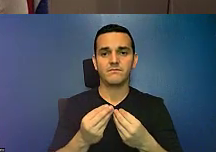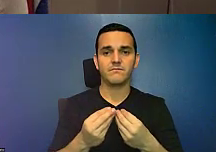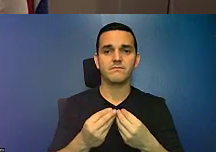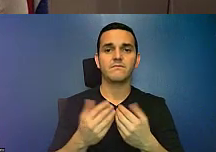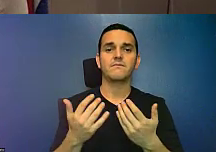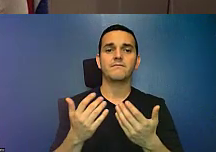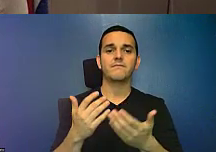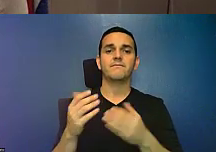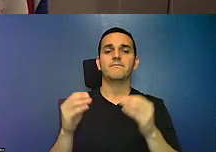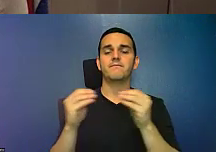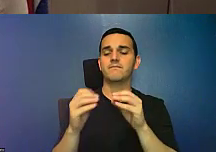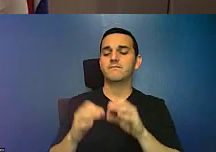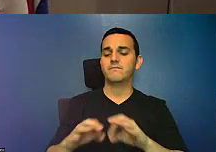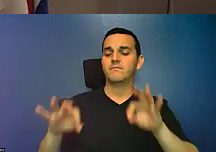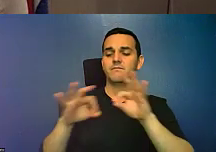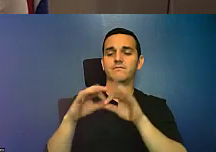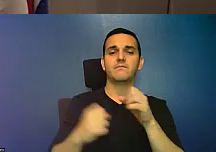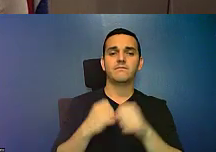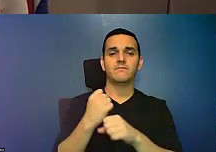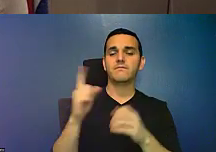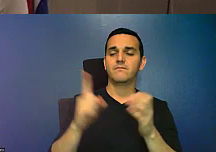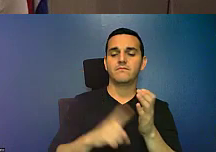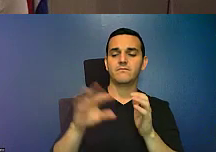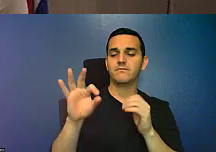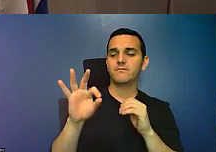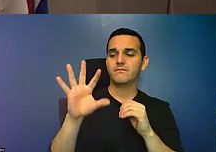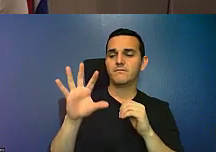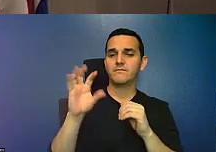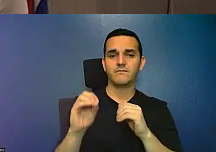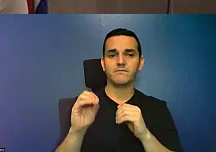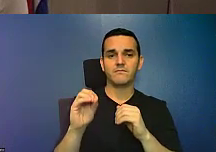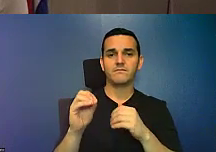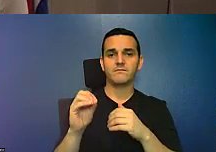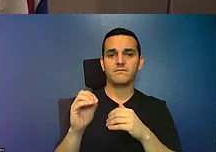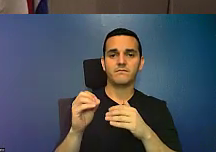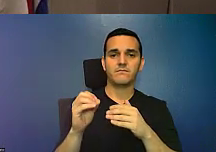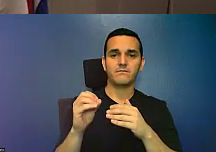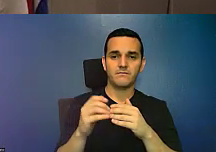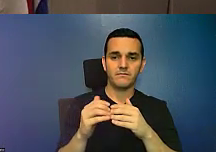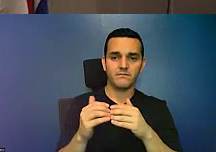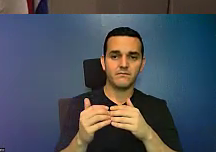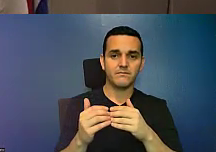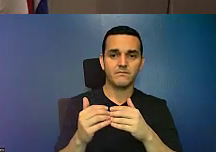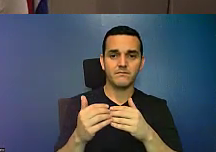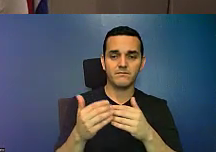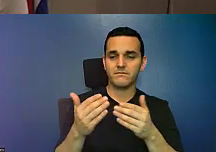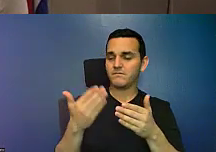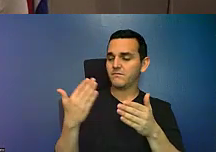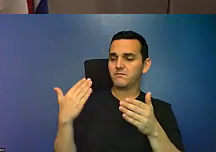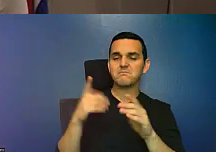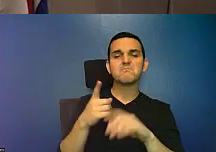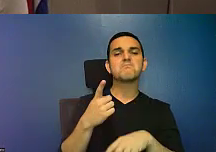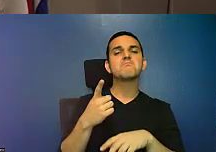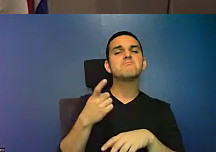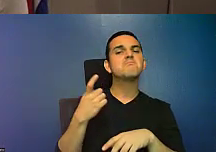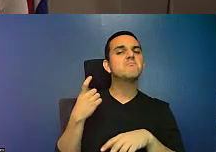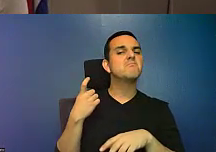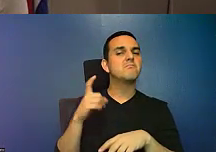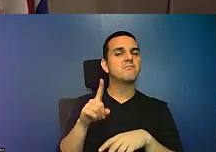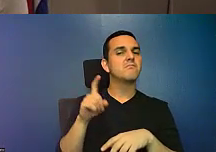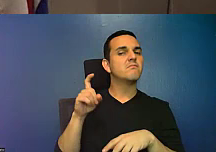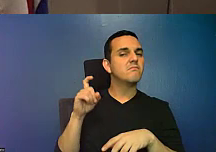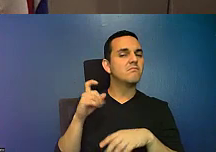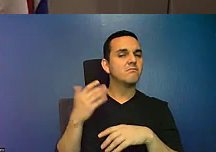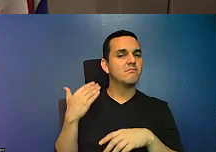otra investigación importante en los años 1950. Y más recientemente tenemos lo que es las contribuciones de Elon